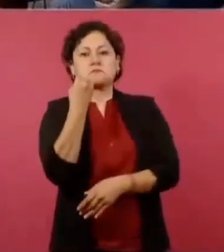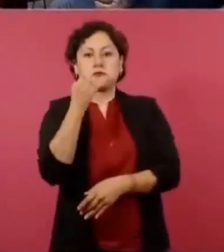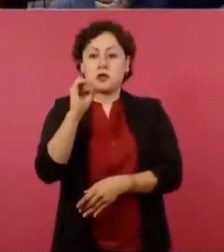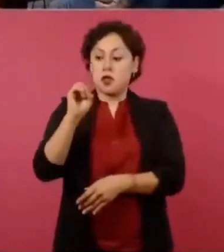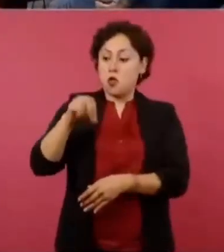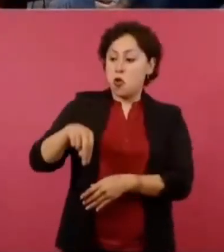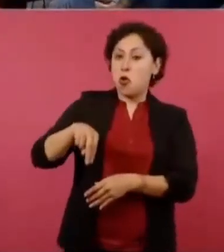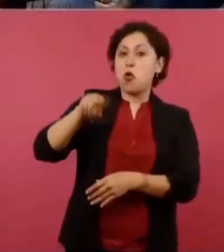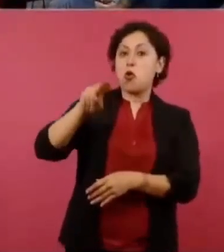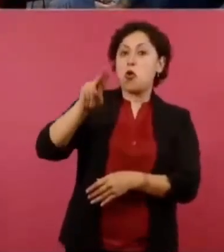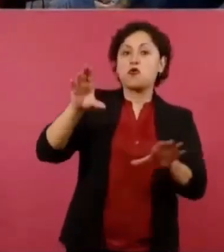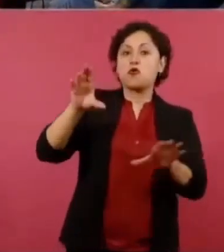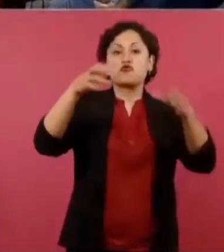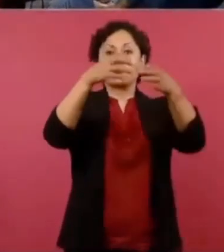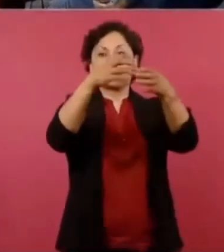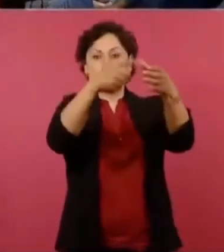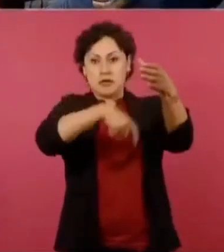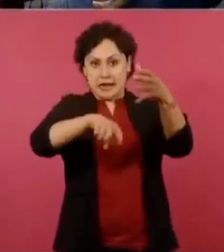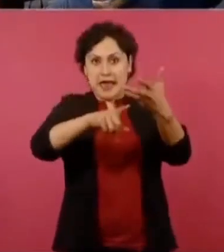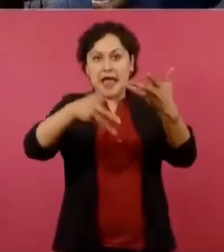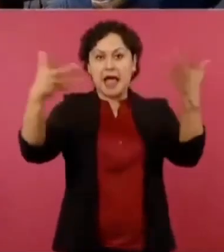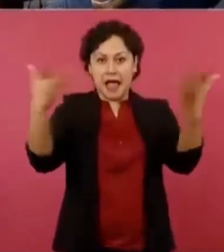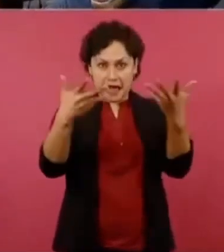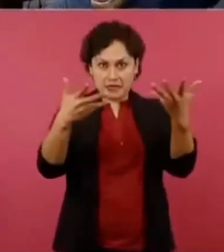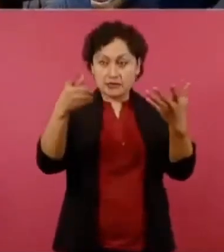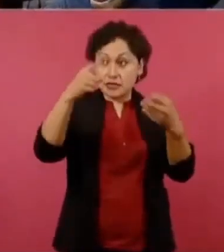pidieron dinero por adelantado